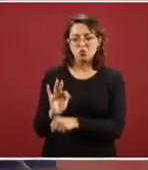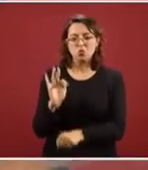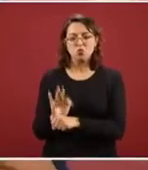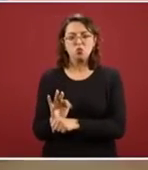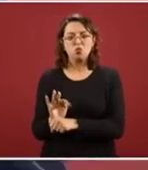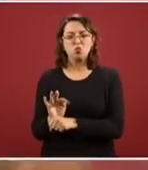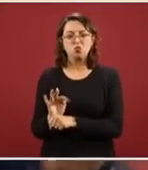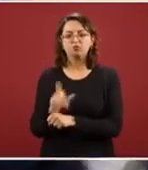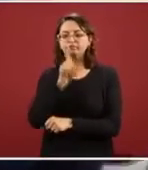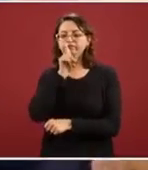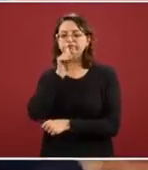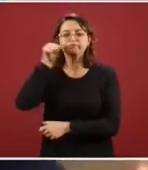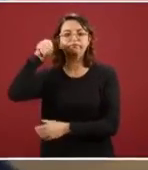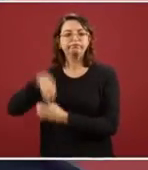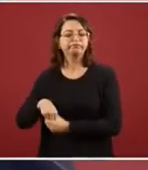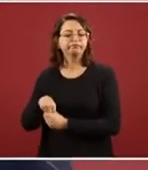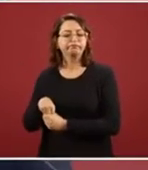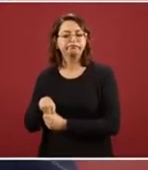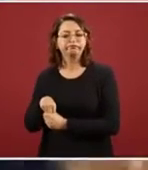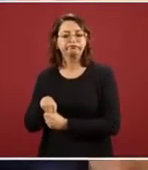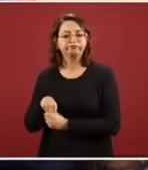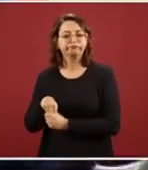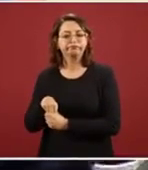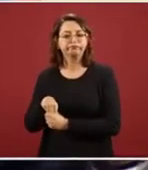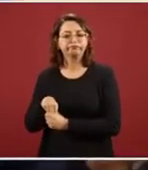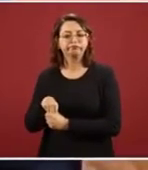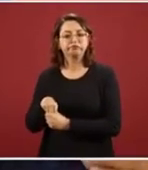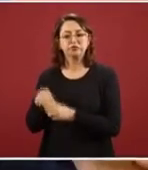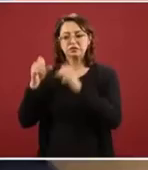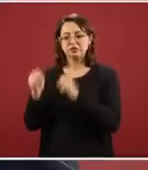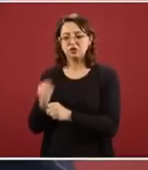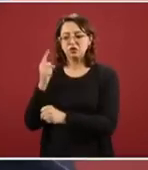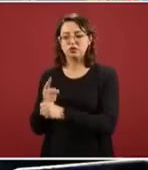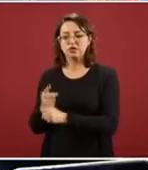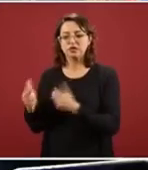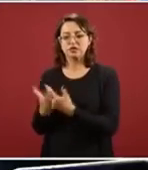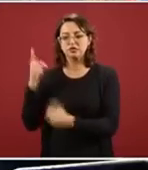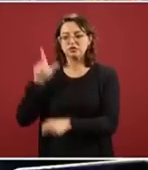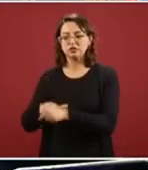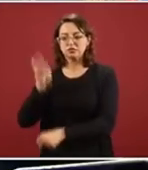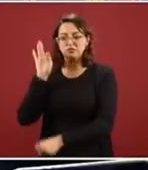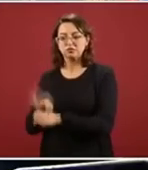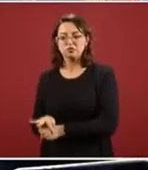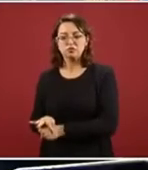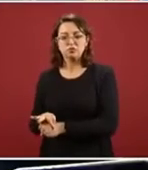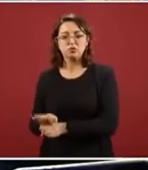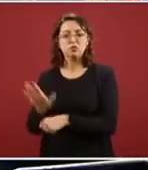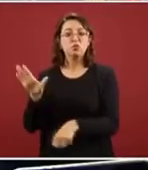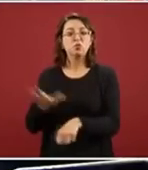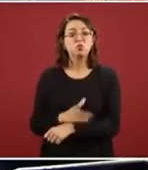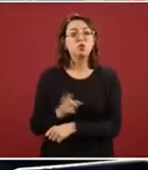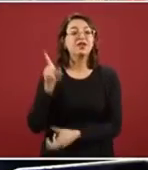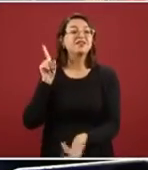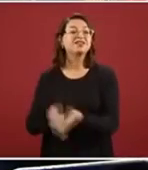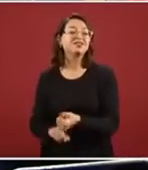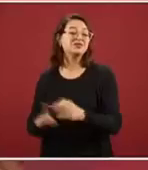considerar la obra como de seguridad nacional, porque además está en una base